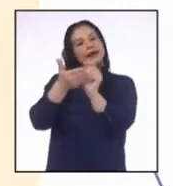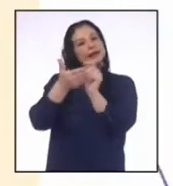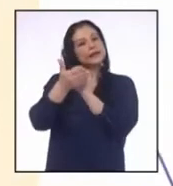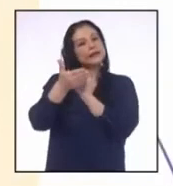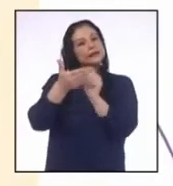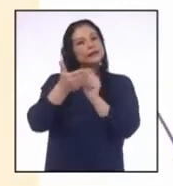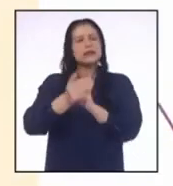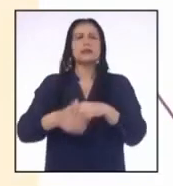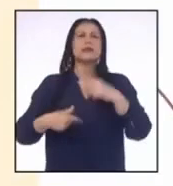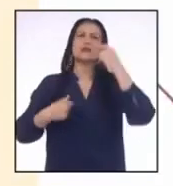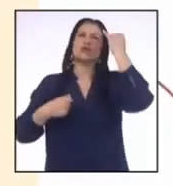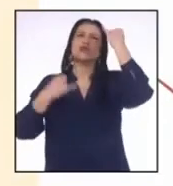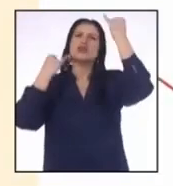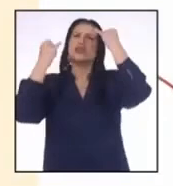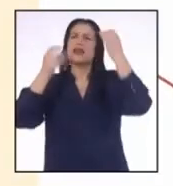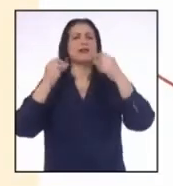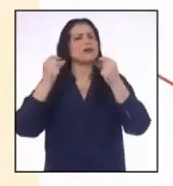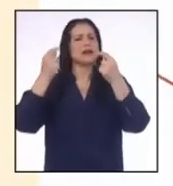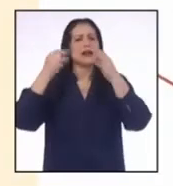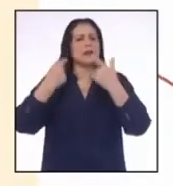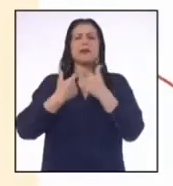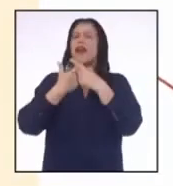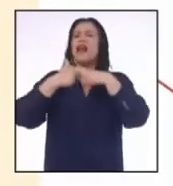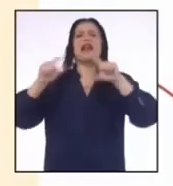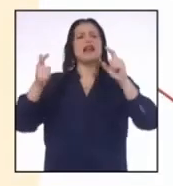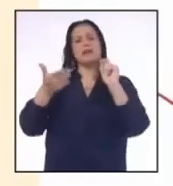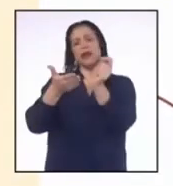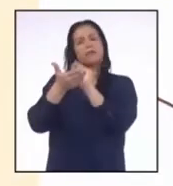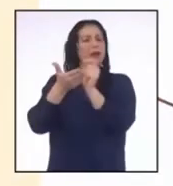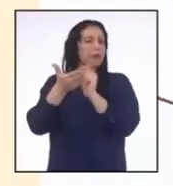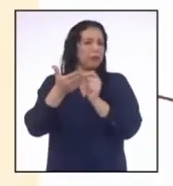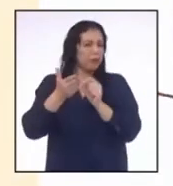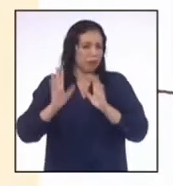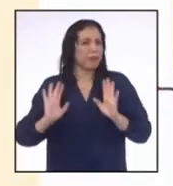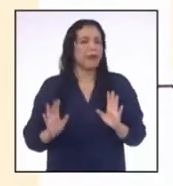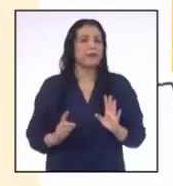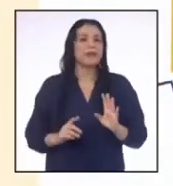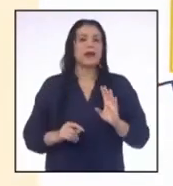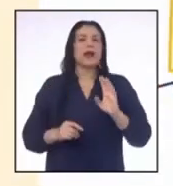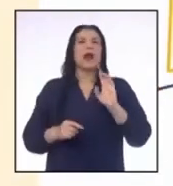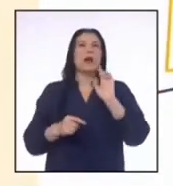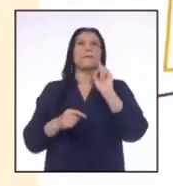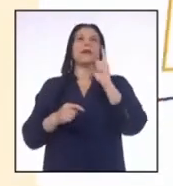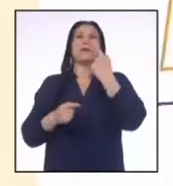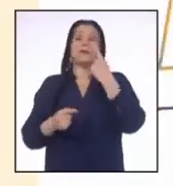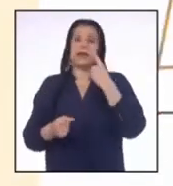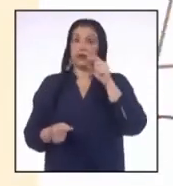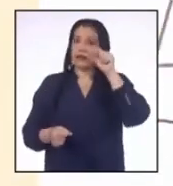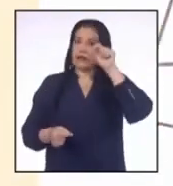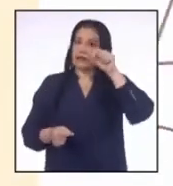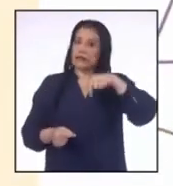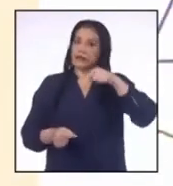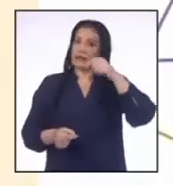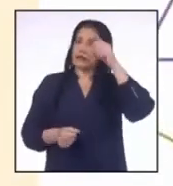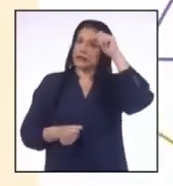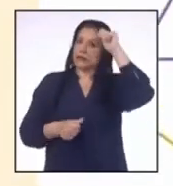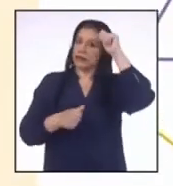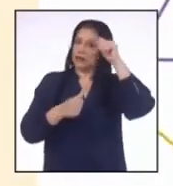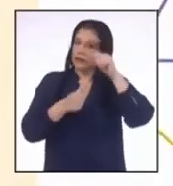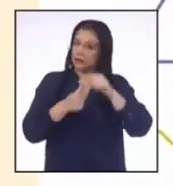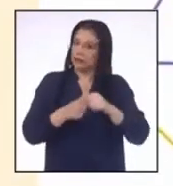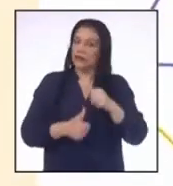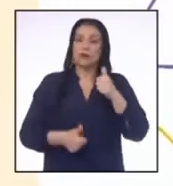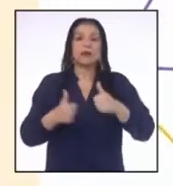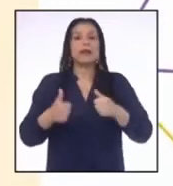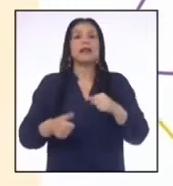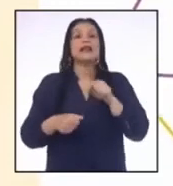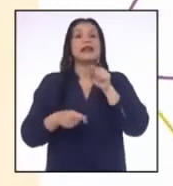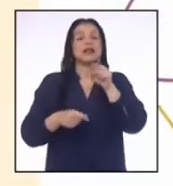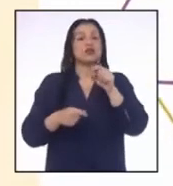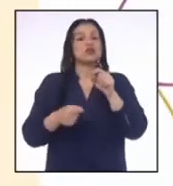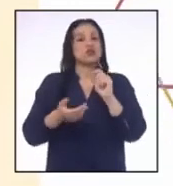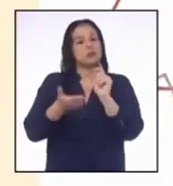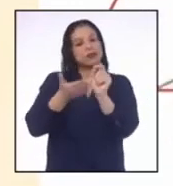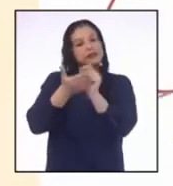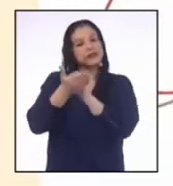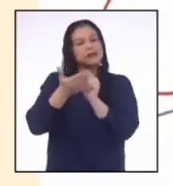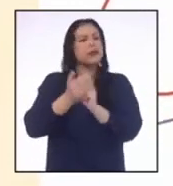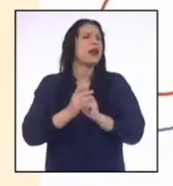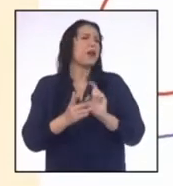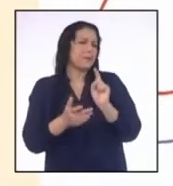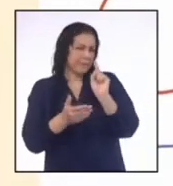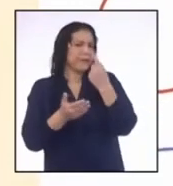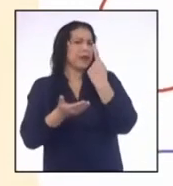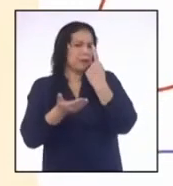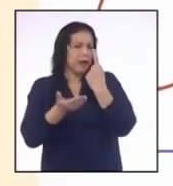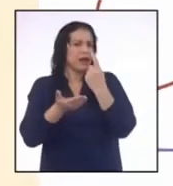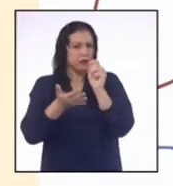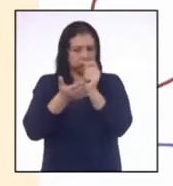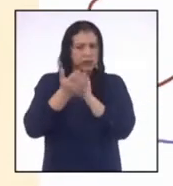manera espontánea y libre sobre el tema. Lo primero que deben tener presente es que van a escribir el borrador